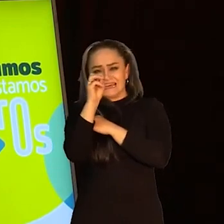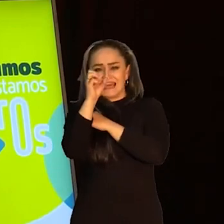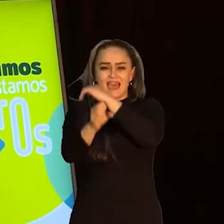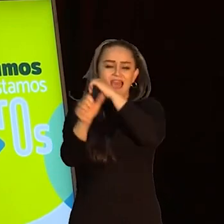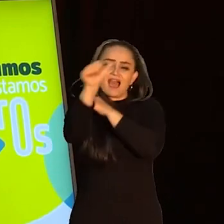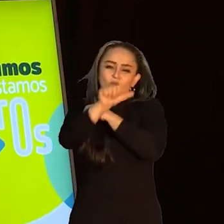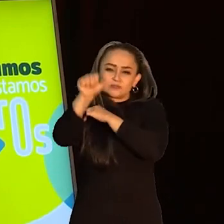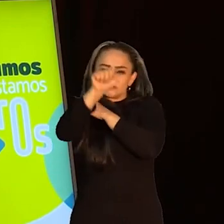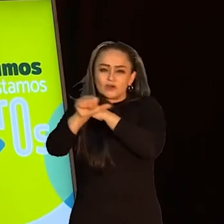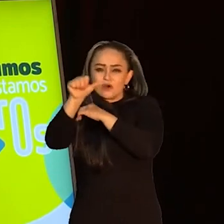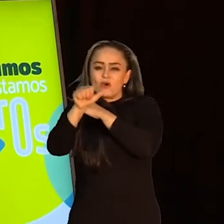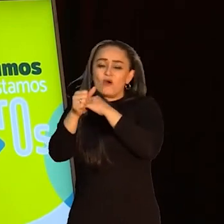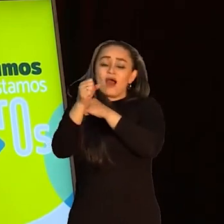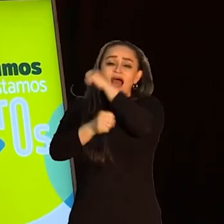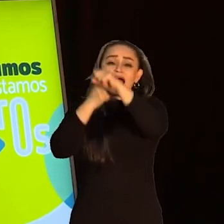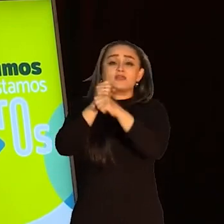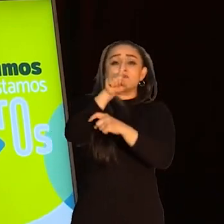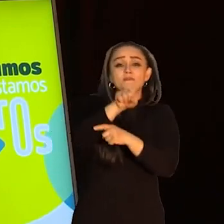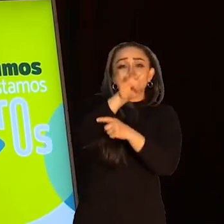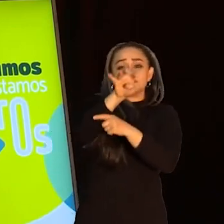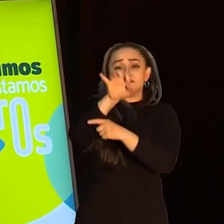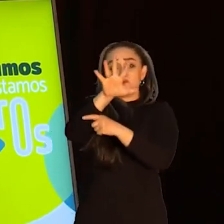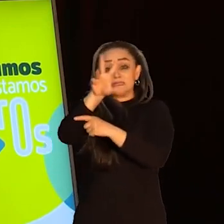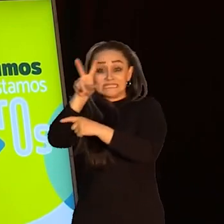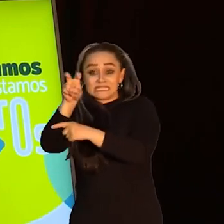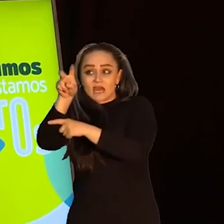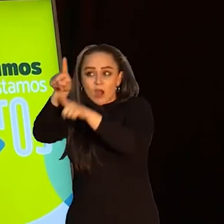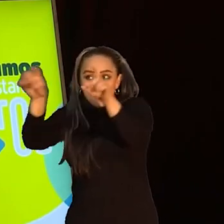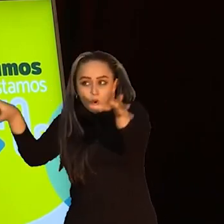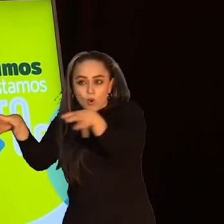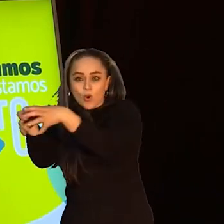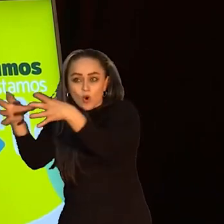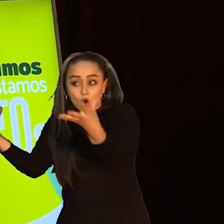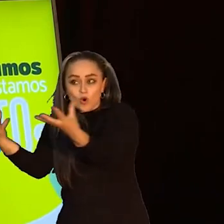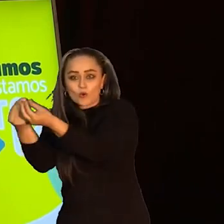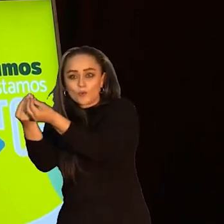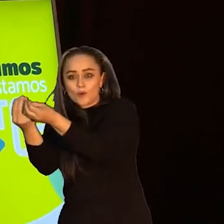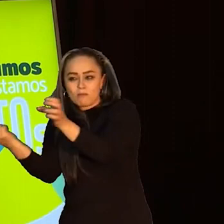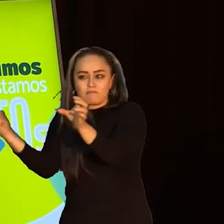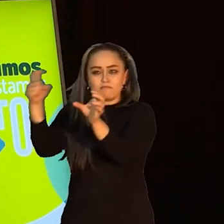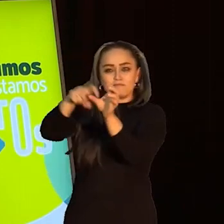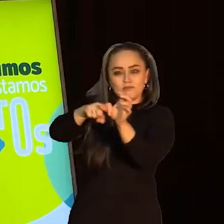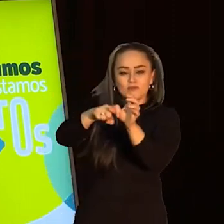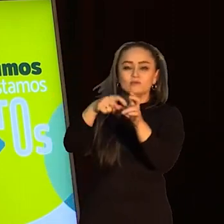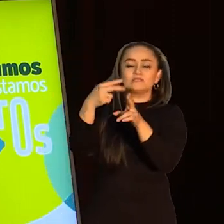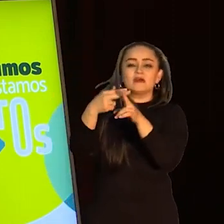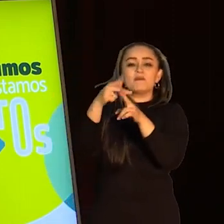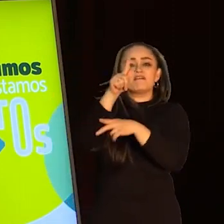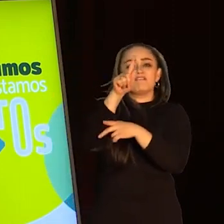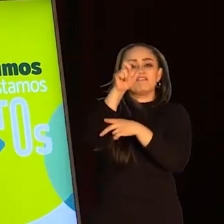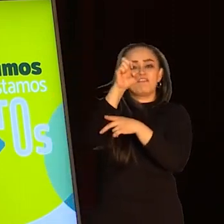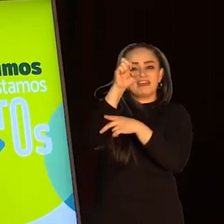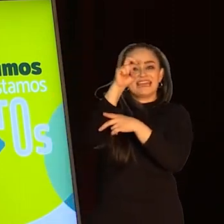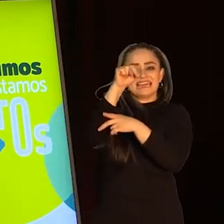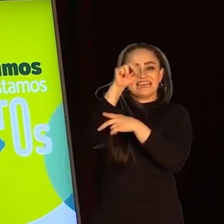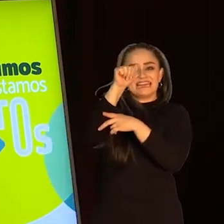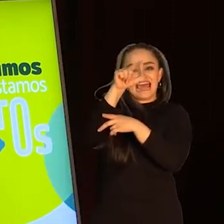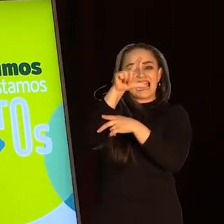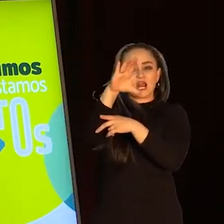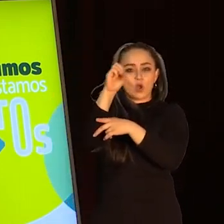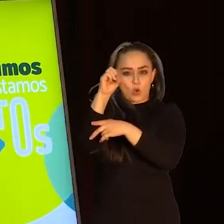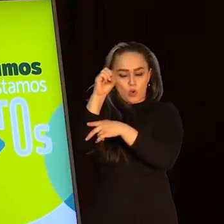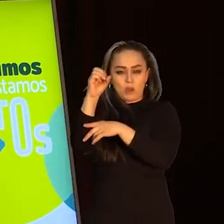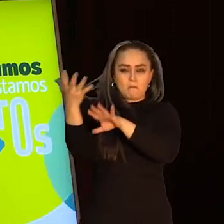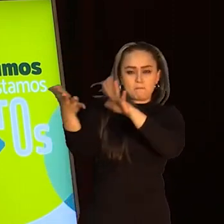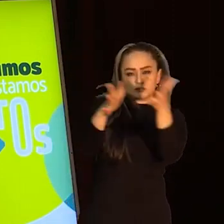1957, por iniciativa de 38 comerciantes agremiados a Fenalco, seccional Antioquia, con un poco más